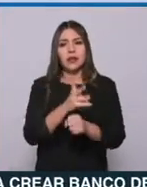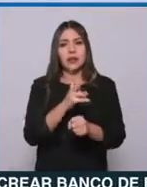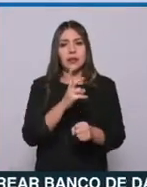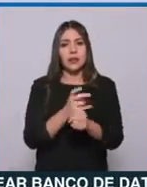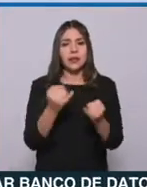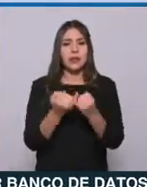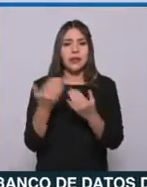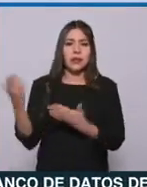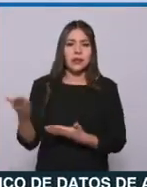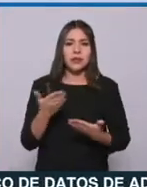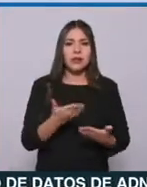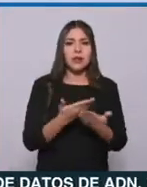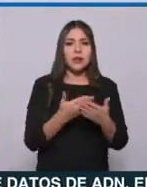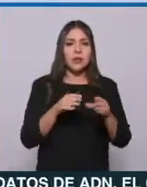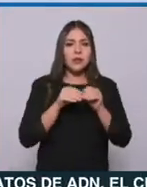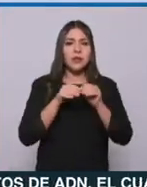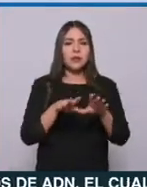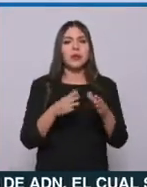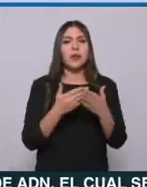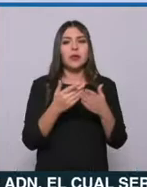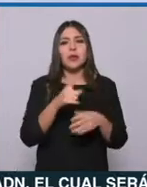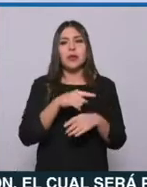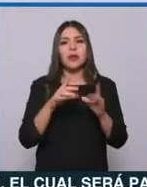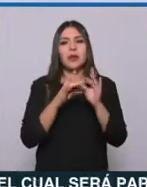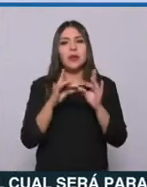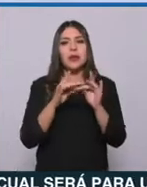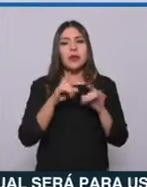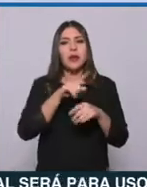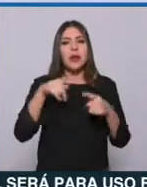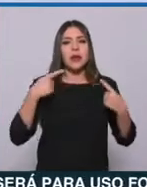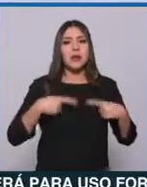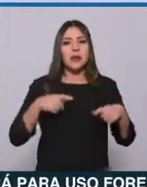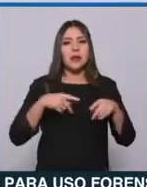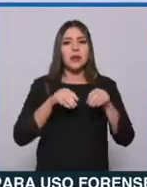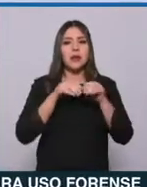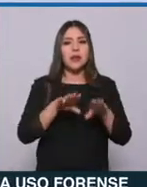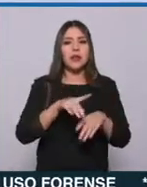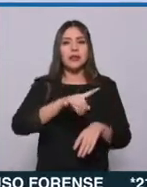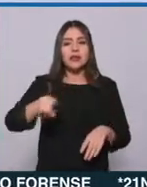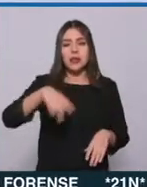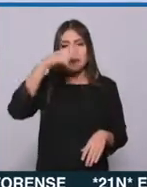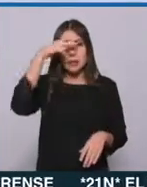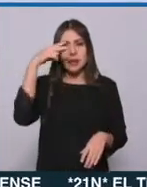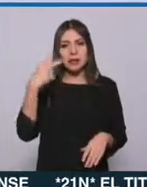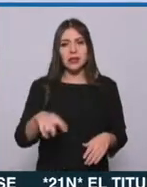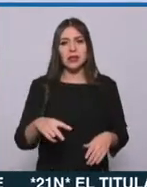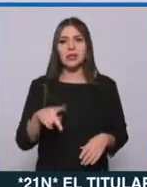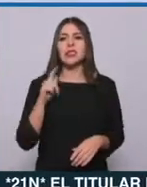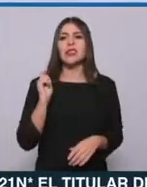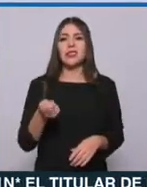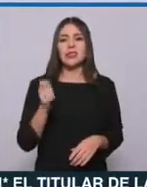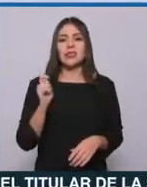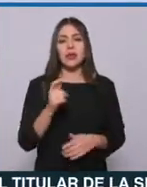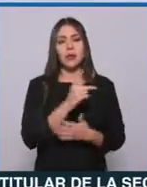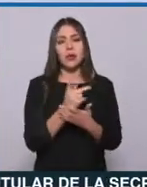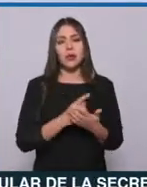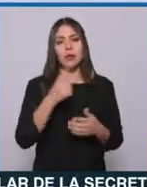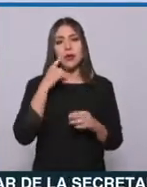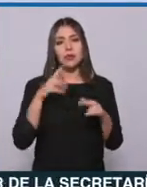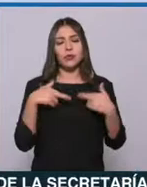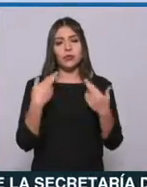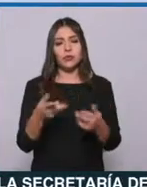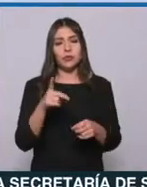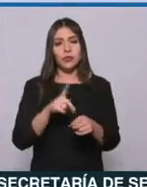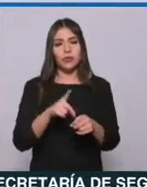ustedes nos hicieron podemos darle a entender a la gente, a nuestros mexicanos, de qué se trata el programa de donación